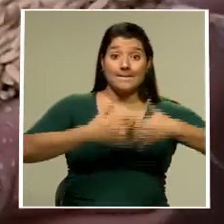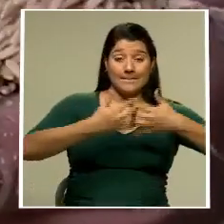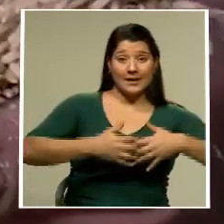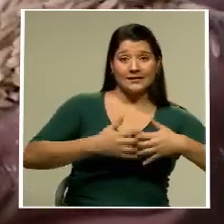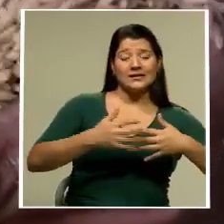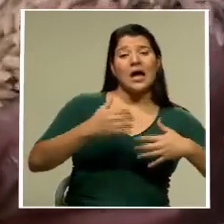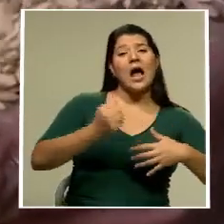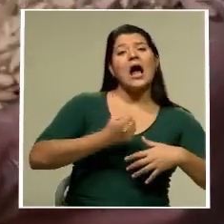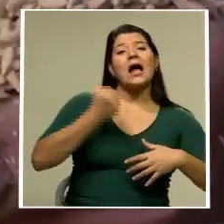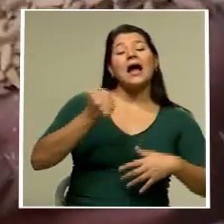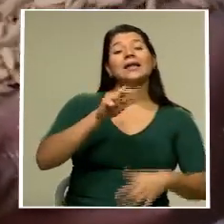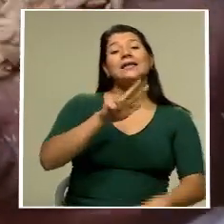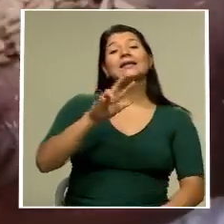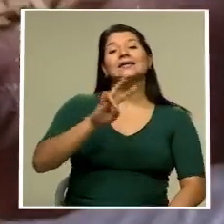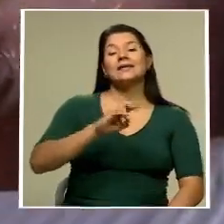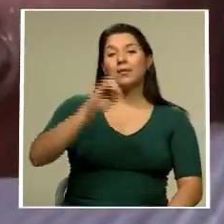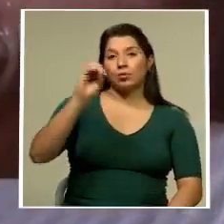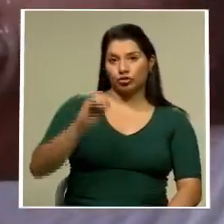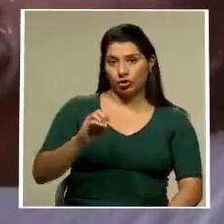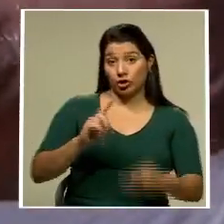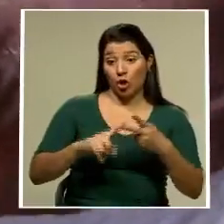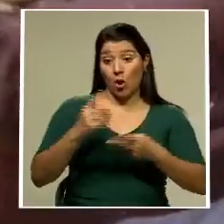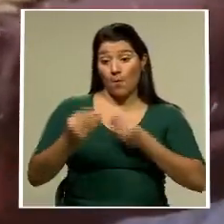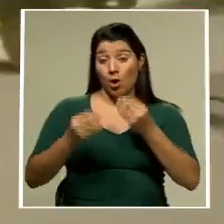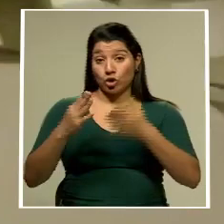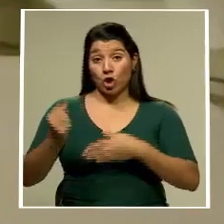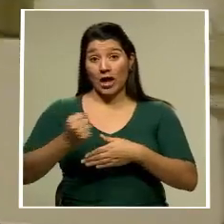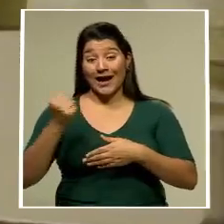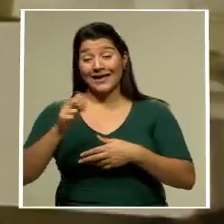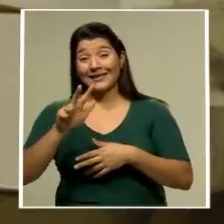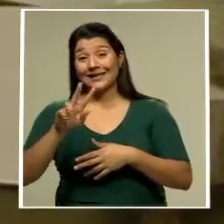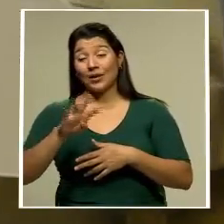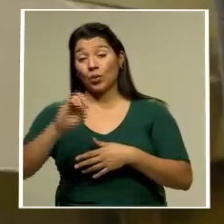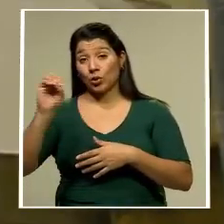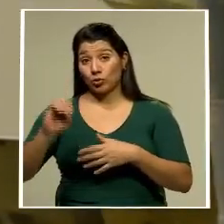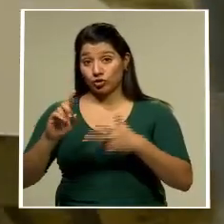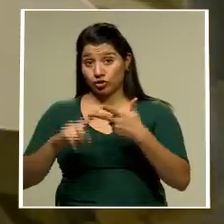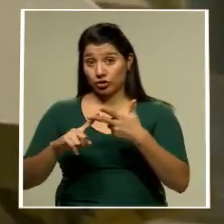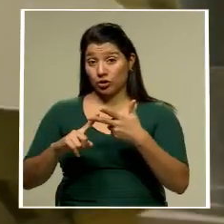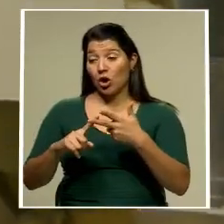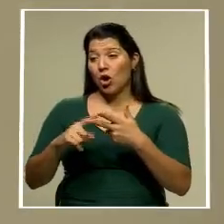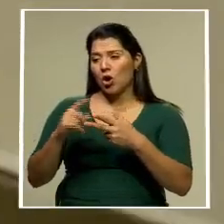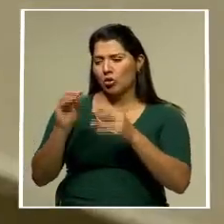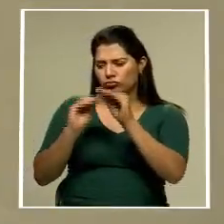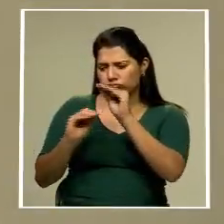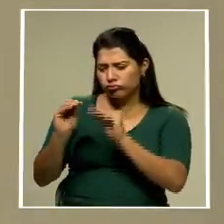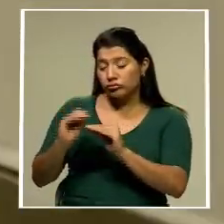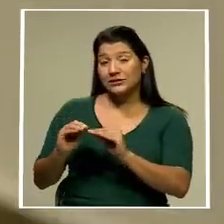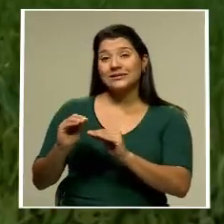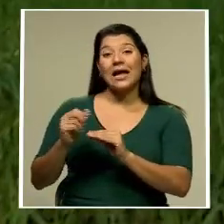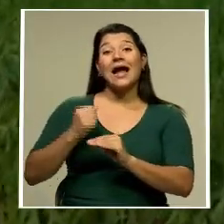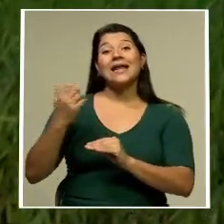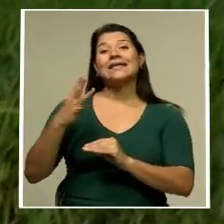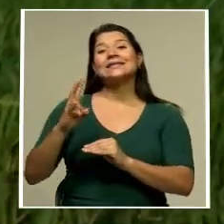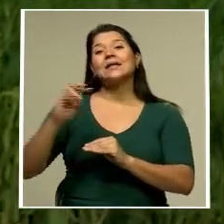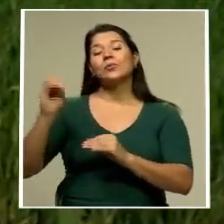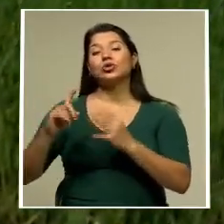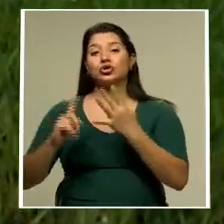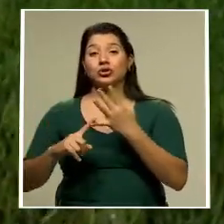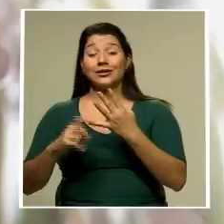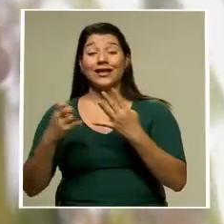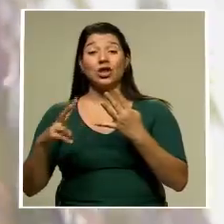reciben un 37%, los productores un 34%, los detallistas un 17% y